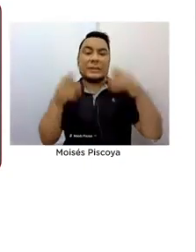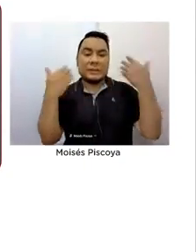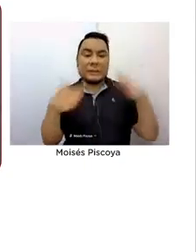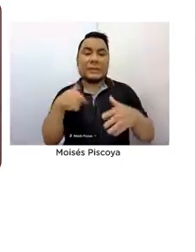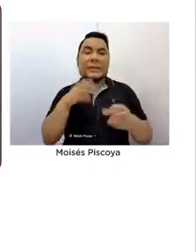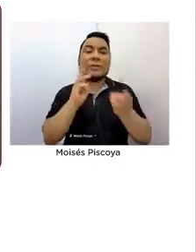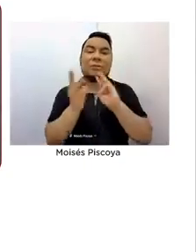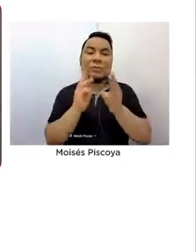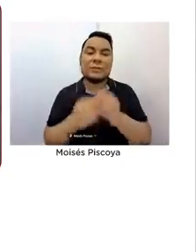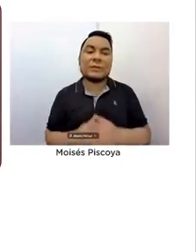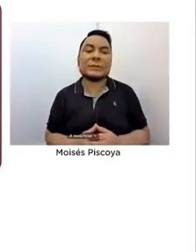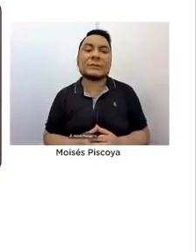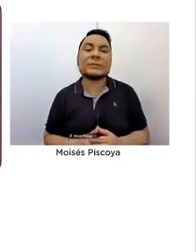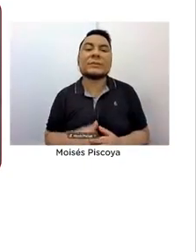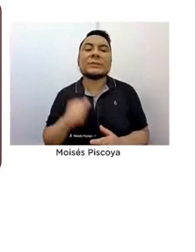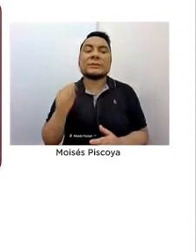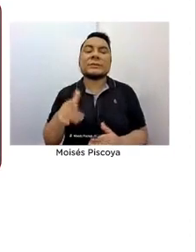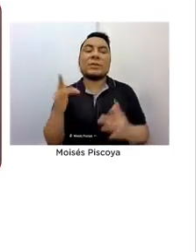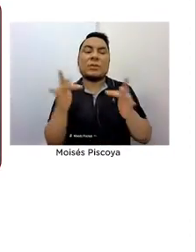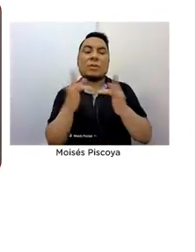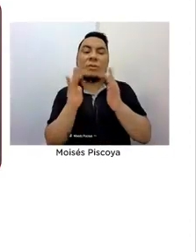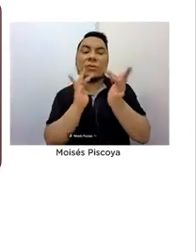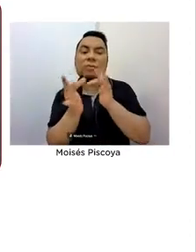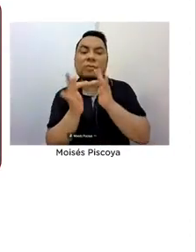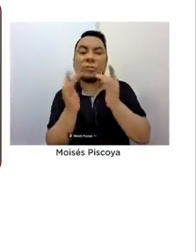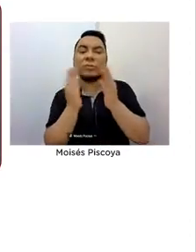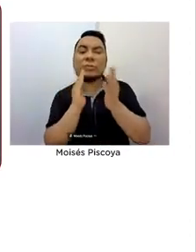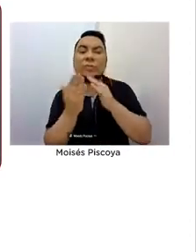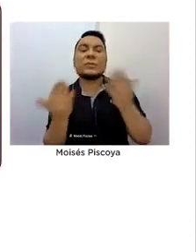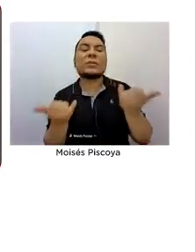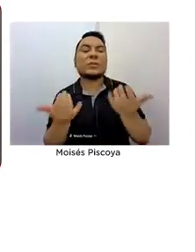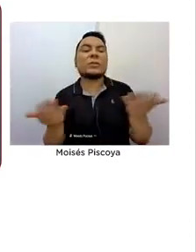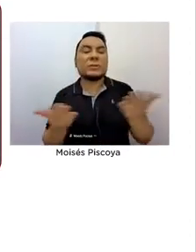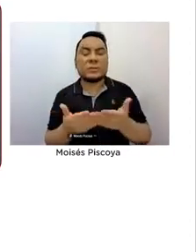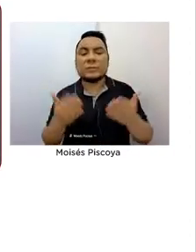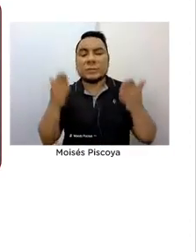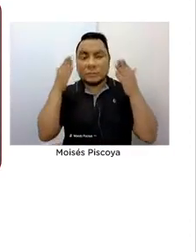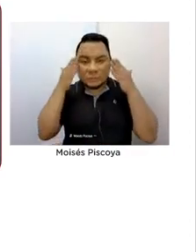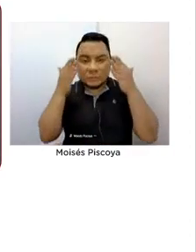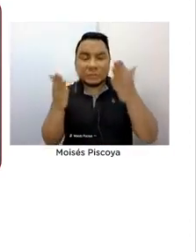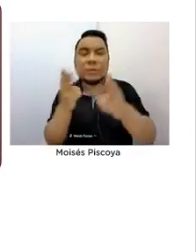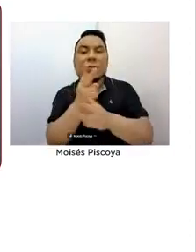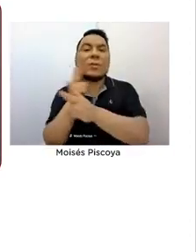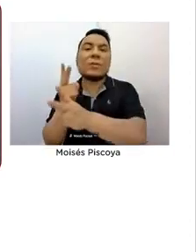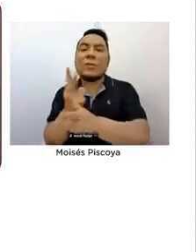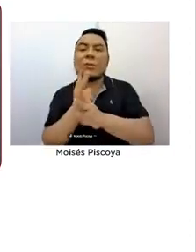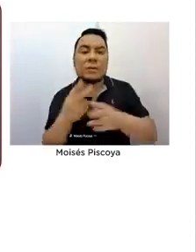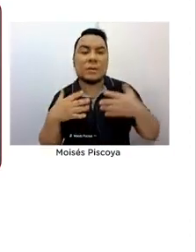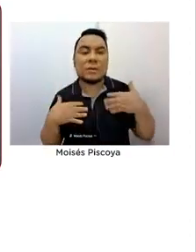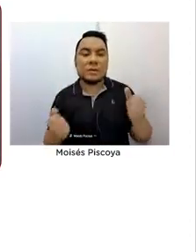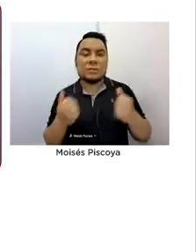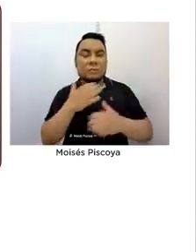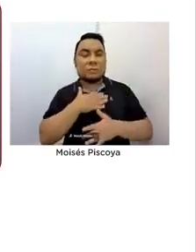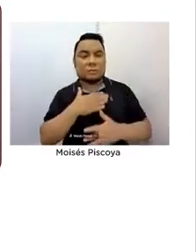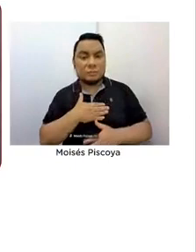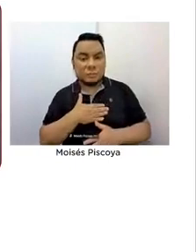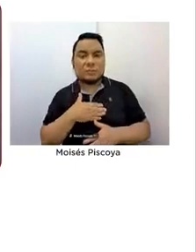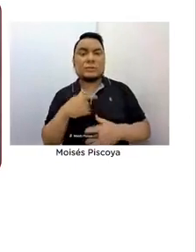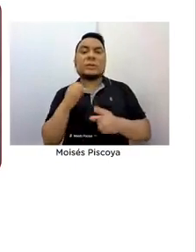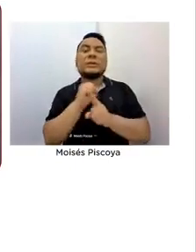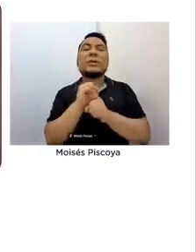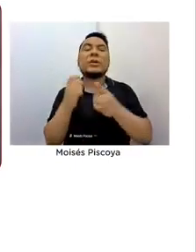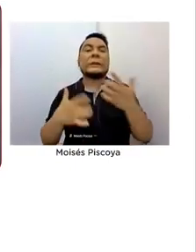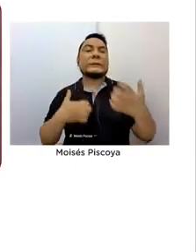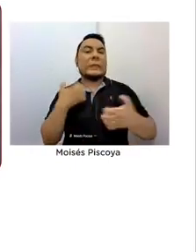webinar. El webinar de hoy está titulado Orientaciones para el cuidado de la salud física y socioemocional